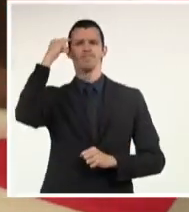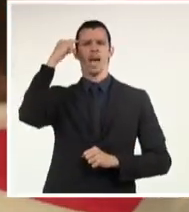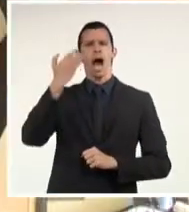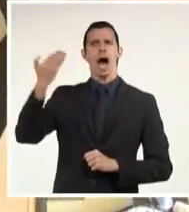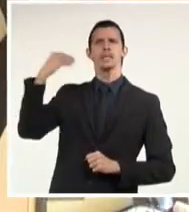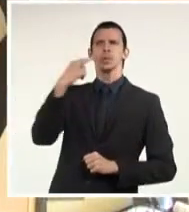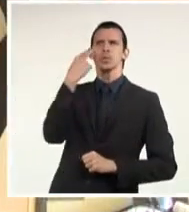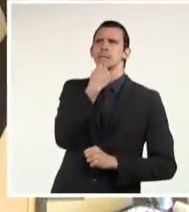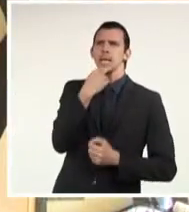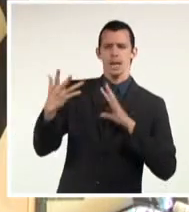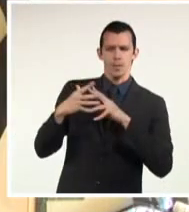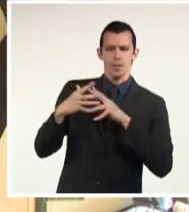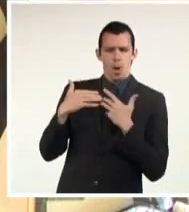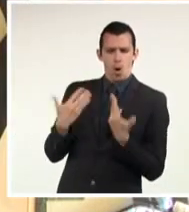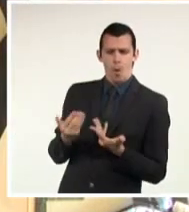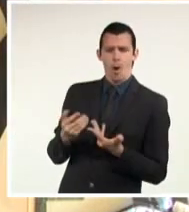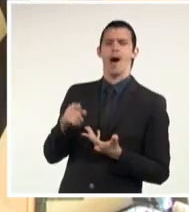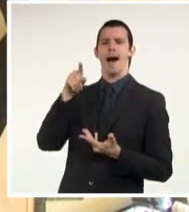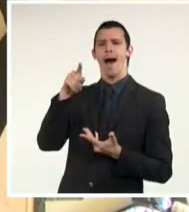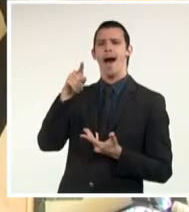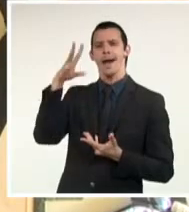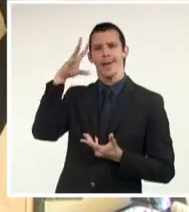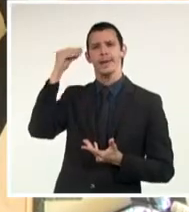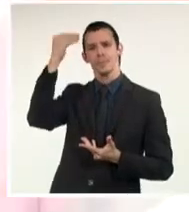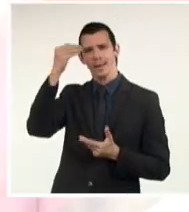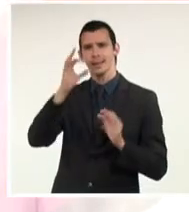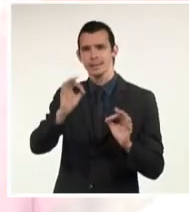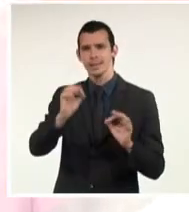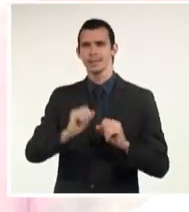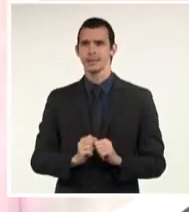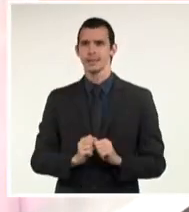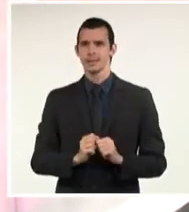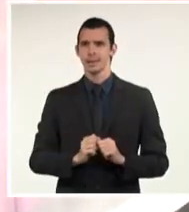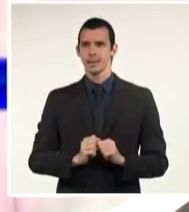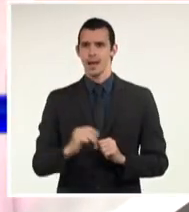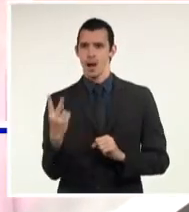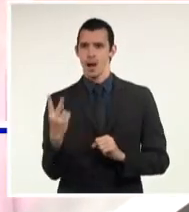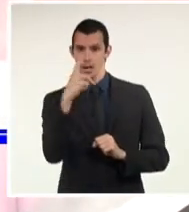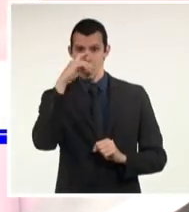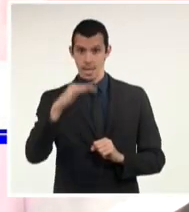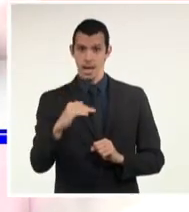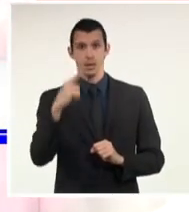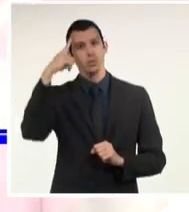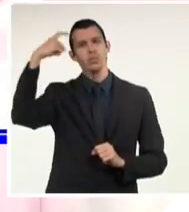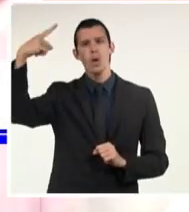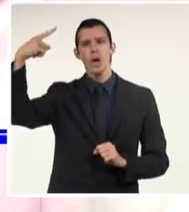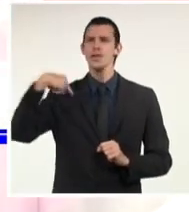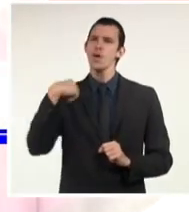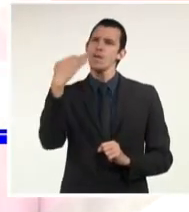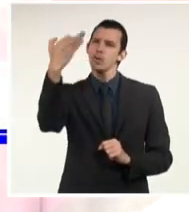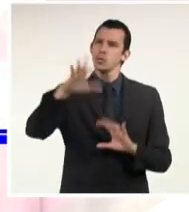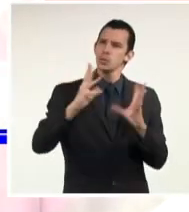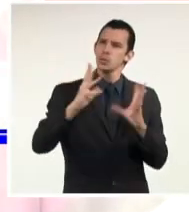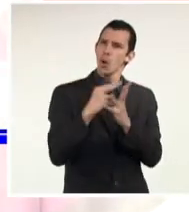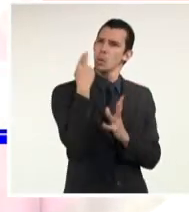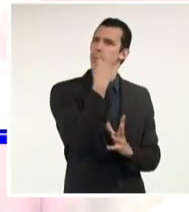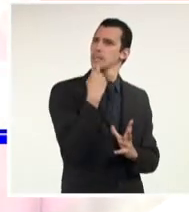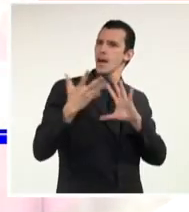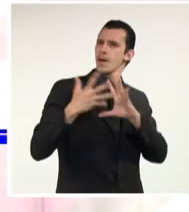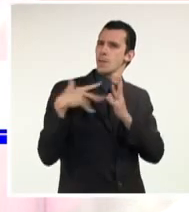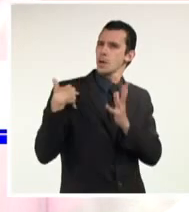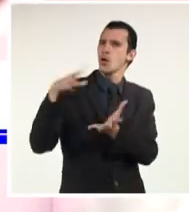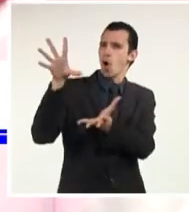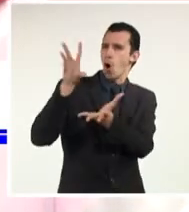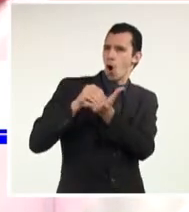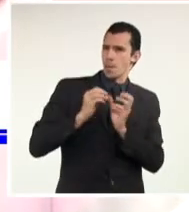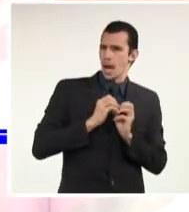de toda Cuba sueñan ser como José Martí. Mi maestra siempre me ha enseñado sobre José Martí, que a él le